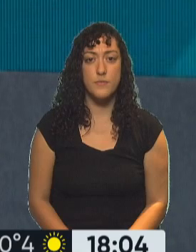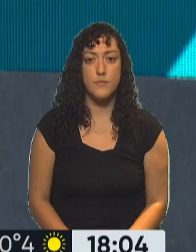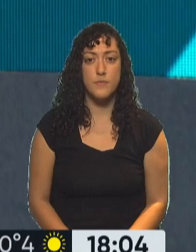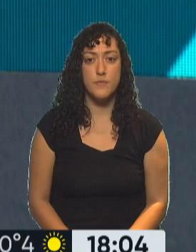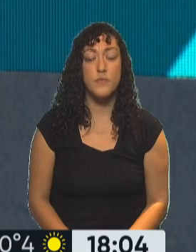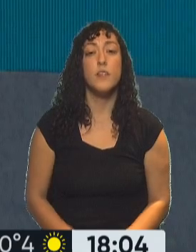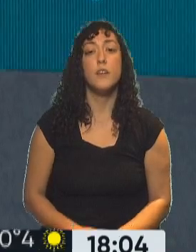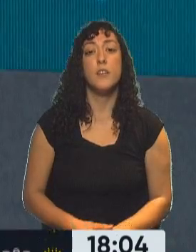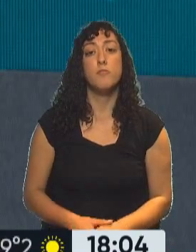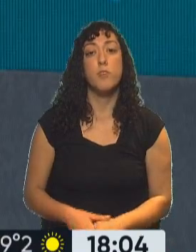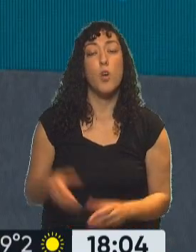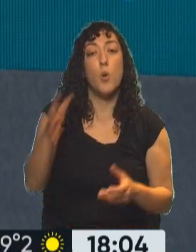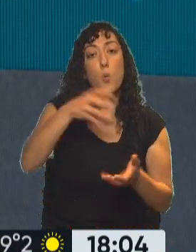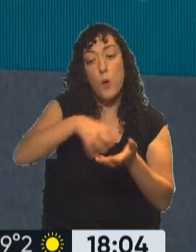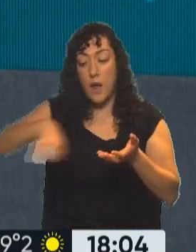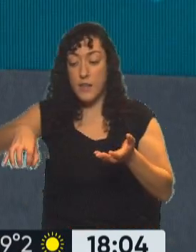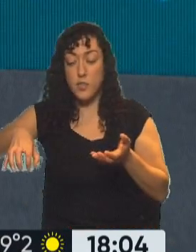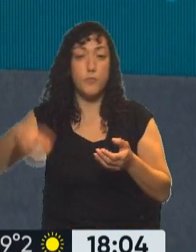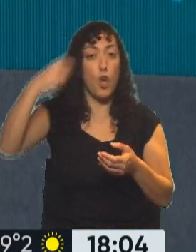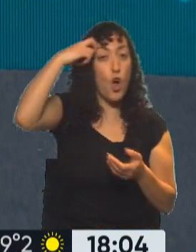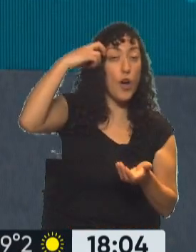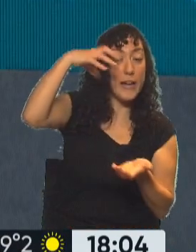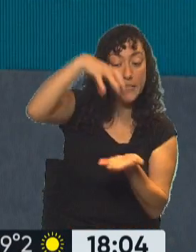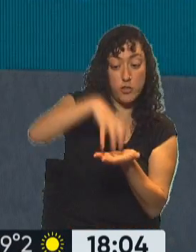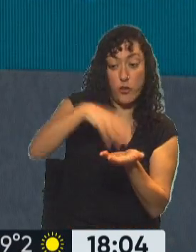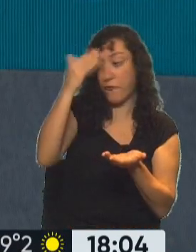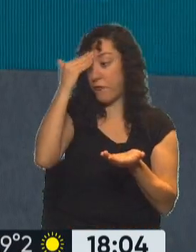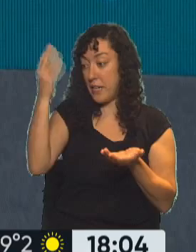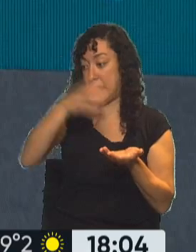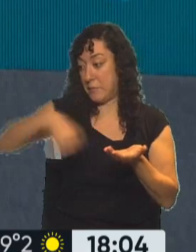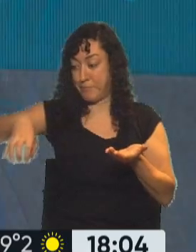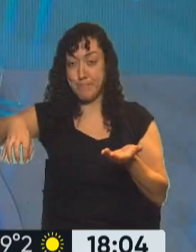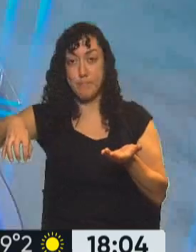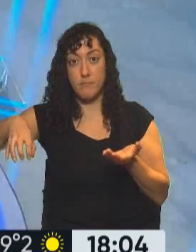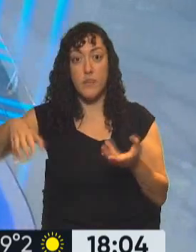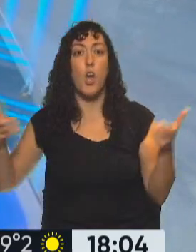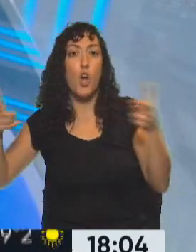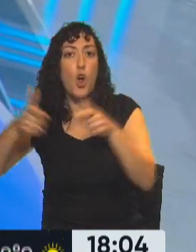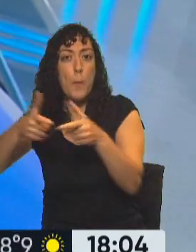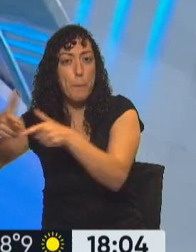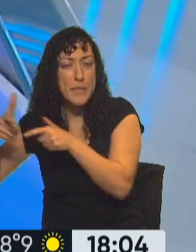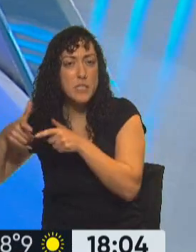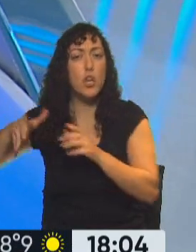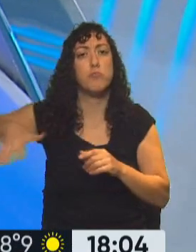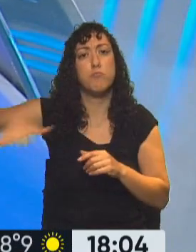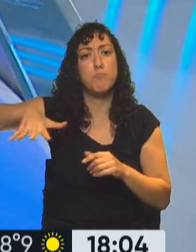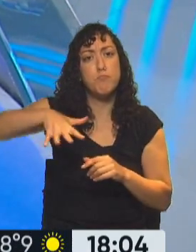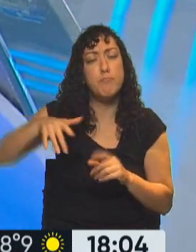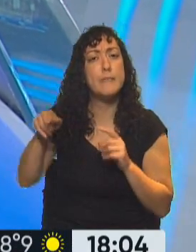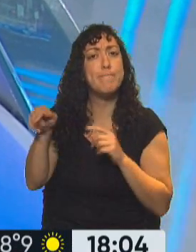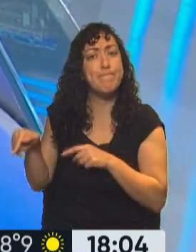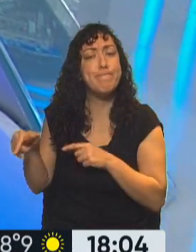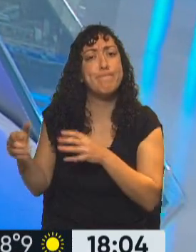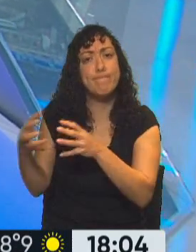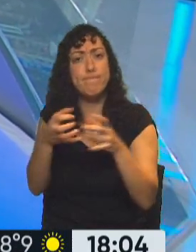Todo está pasando en el anexo. El Congreso tiene el Palacio y enfrente el anexo. Comisiones y espacios donde se discute,